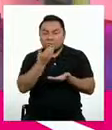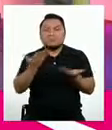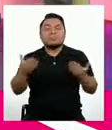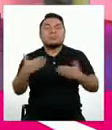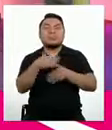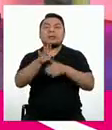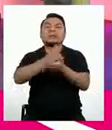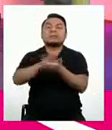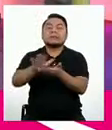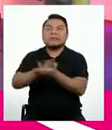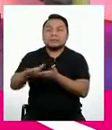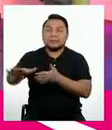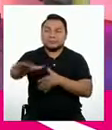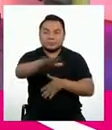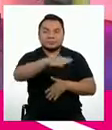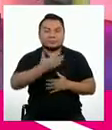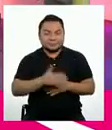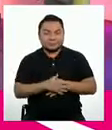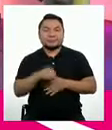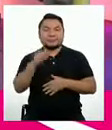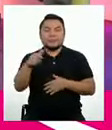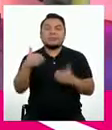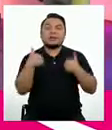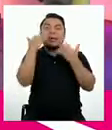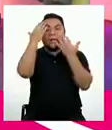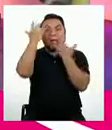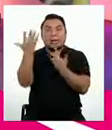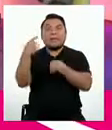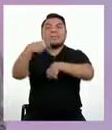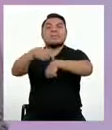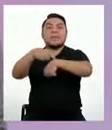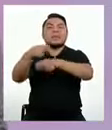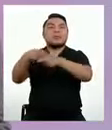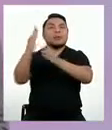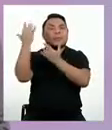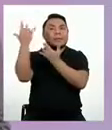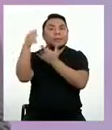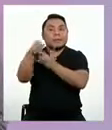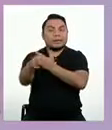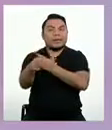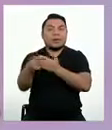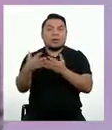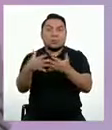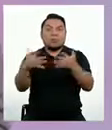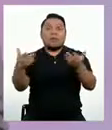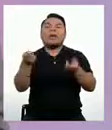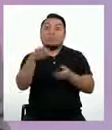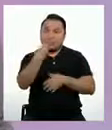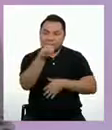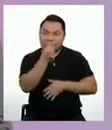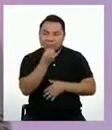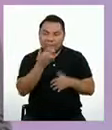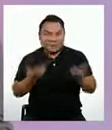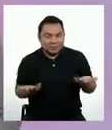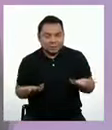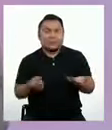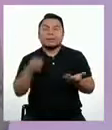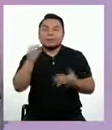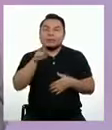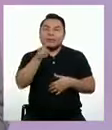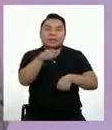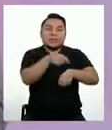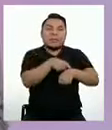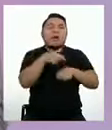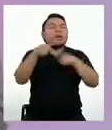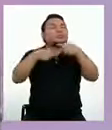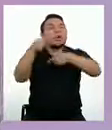ejemplo, reproduciéndose, exacto, y tenemos que esperar cierto tiempo para que luego los podamos consumir, ¿no? Entonces tratar de no comer,